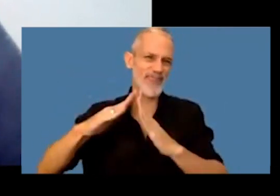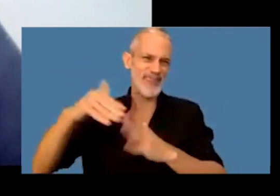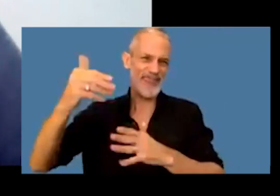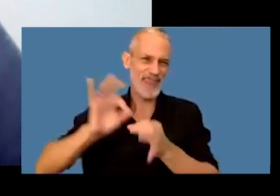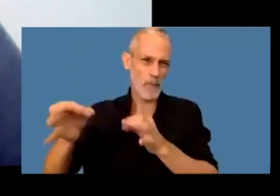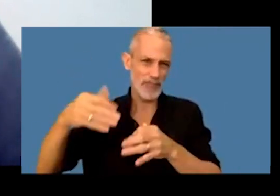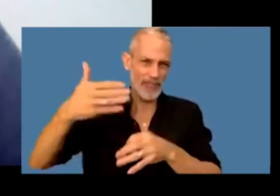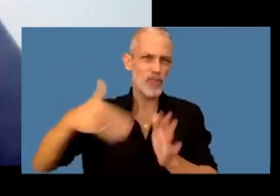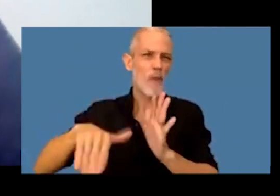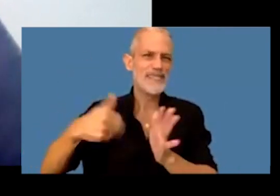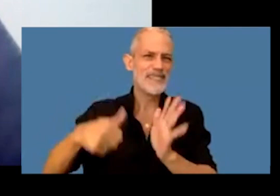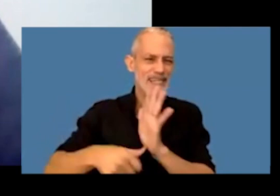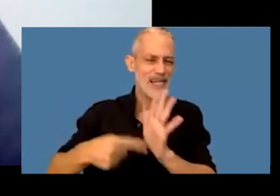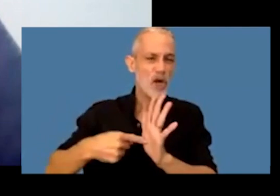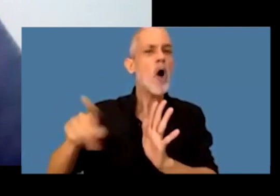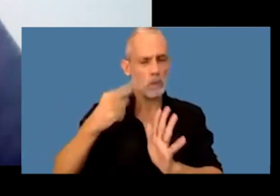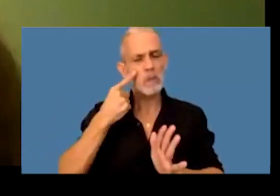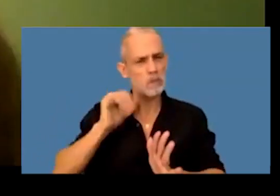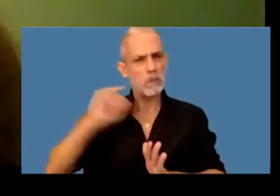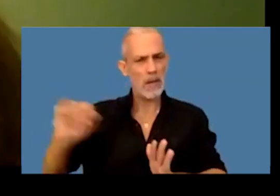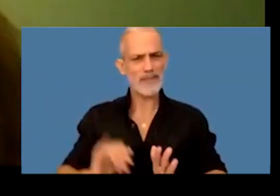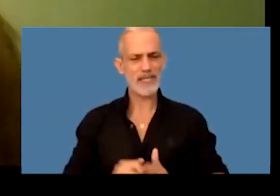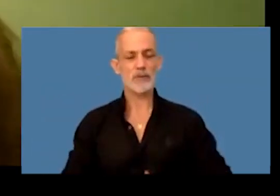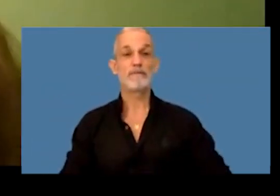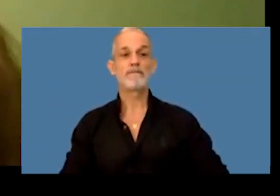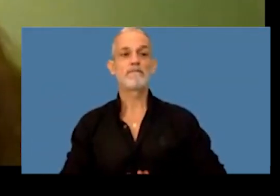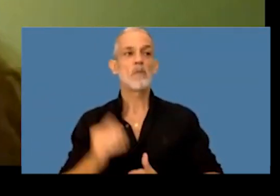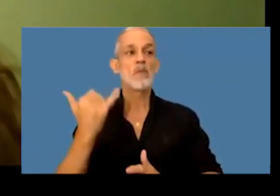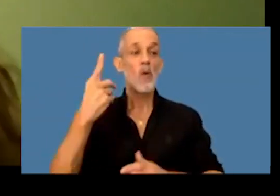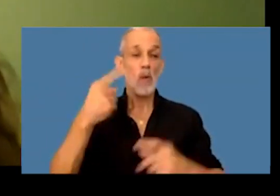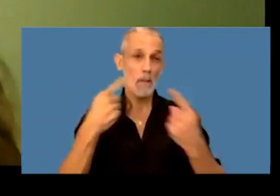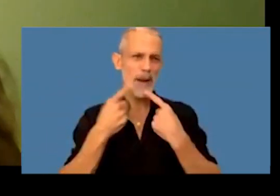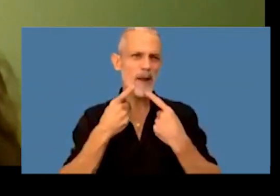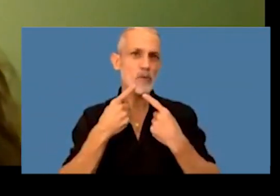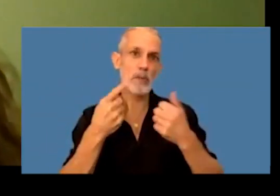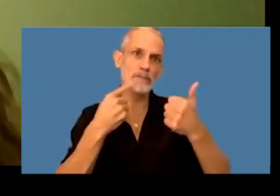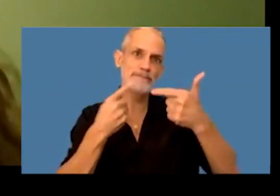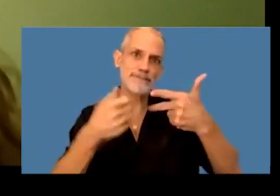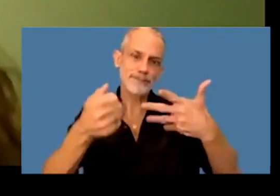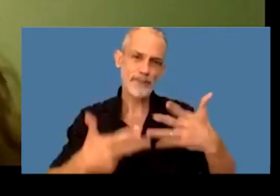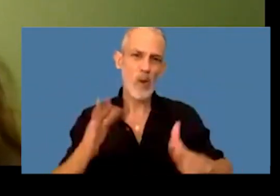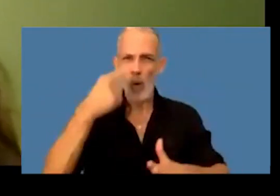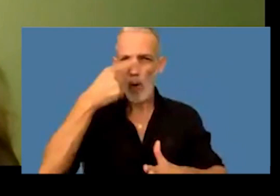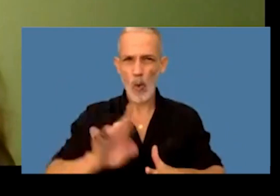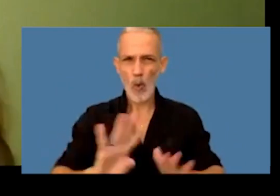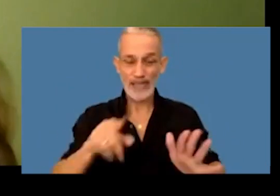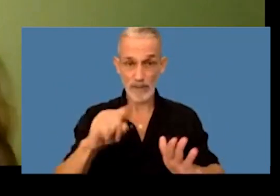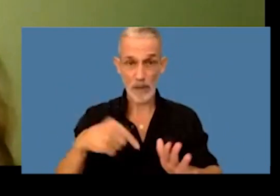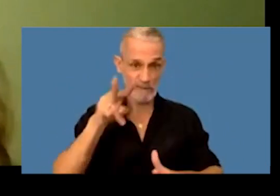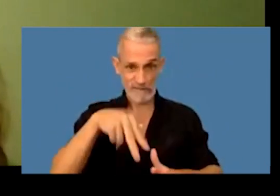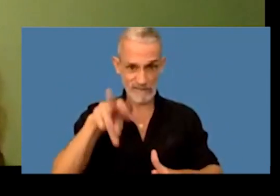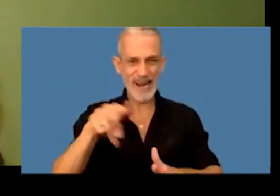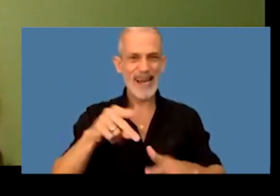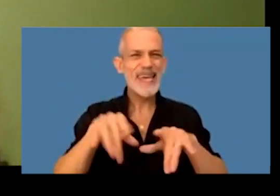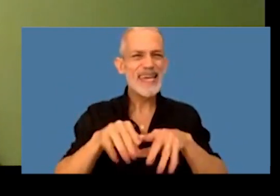realizamos. Bien. Sabes que una de las varias preguntas acá, justo una de las últimas, pero la leí a lo largo